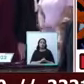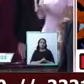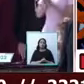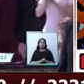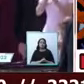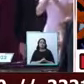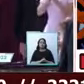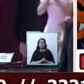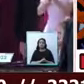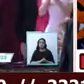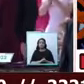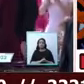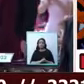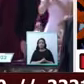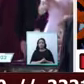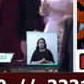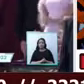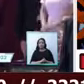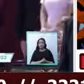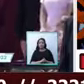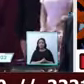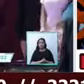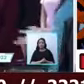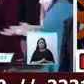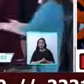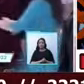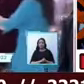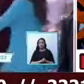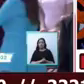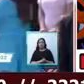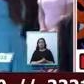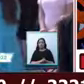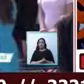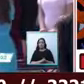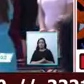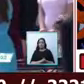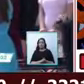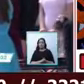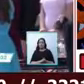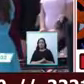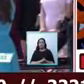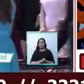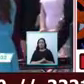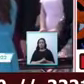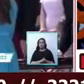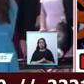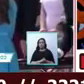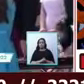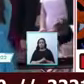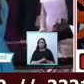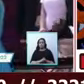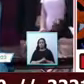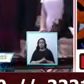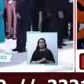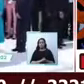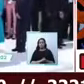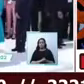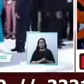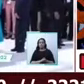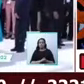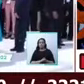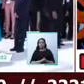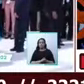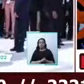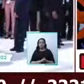el que nos robaron. Sí, es que ahí robaron a los machos. Yeah. Como popularmente, hola, le escuchamos. Tiene valor de hablar con ellos. Sí, muy buenas tardes. Le escuchamos.